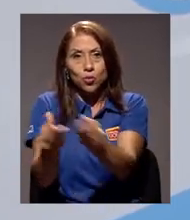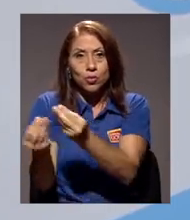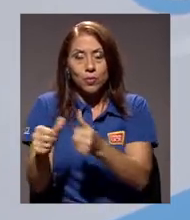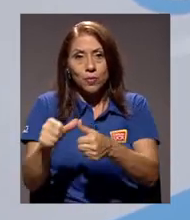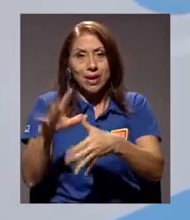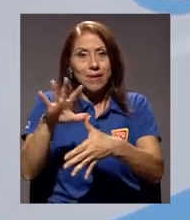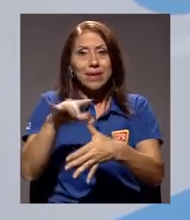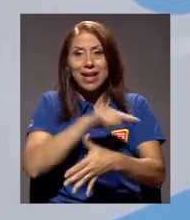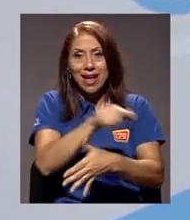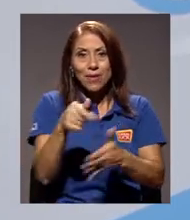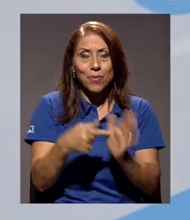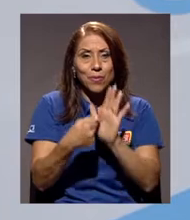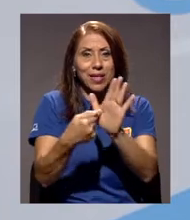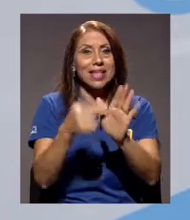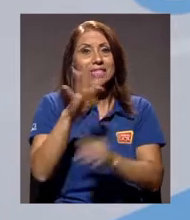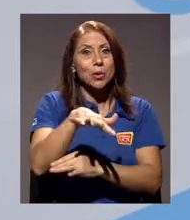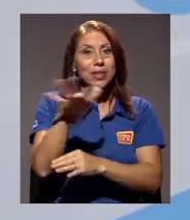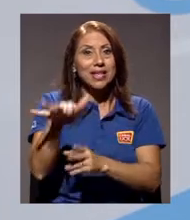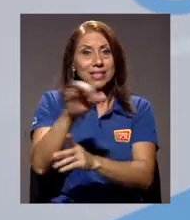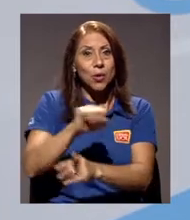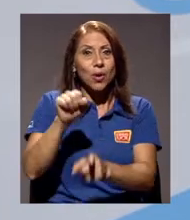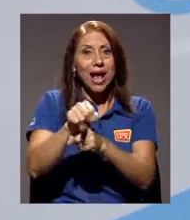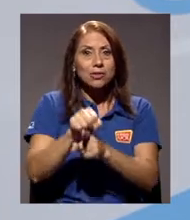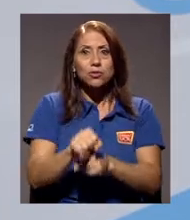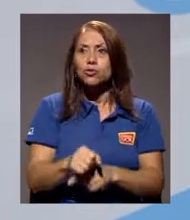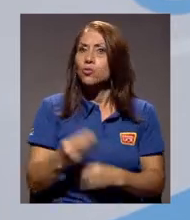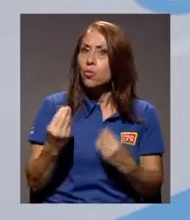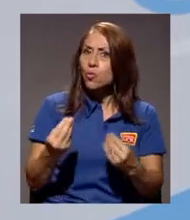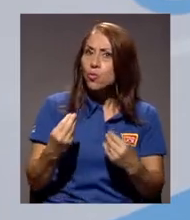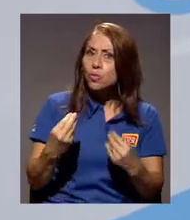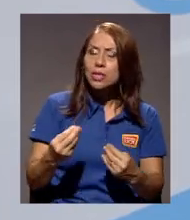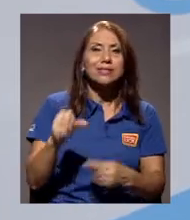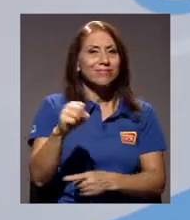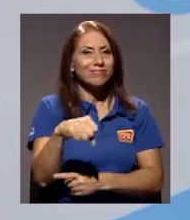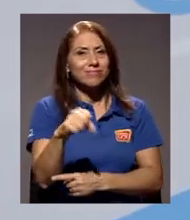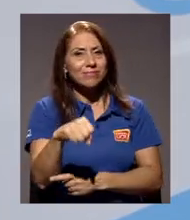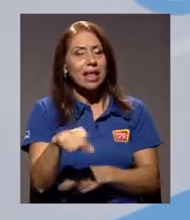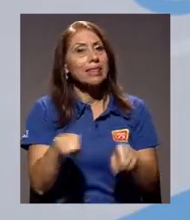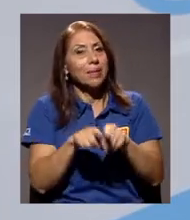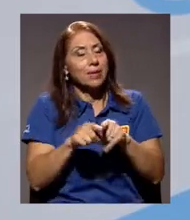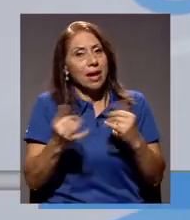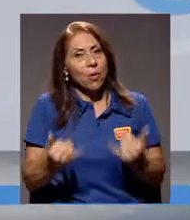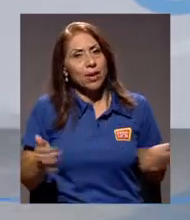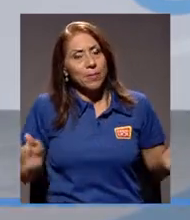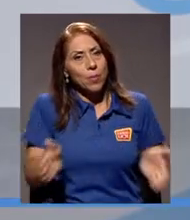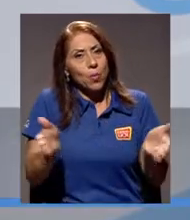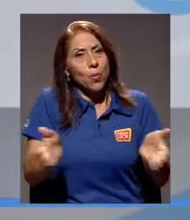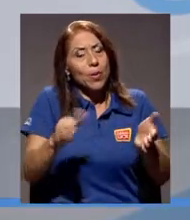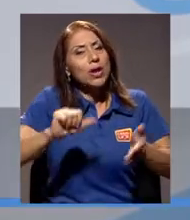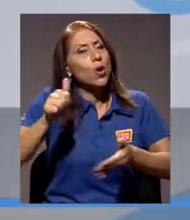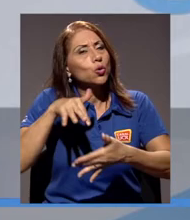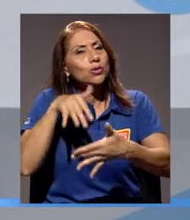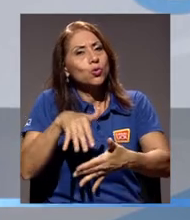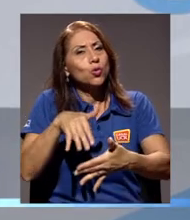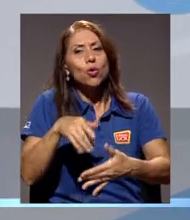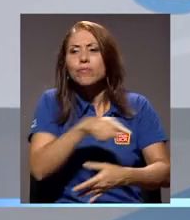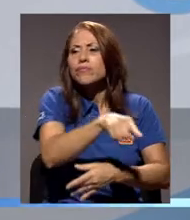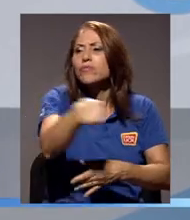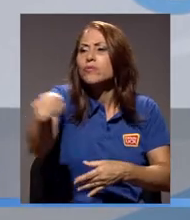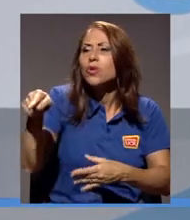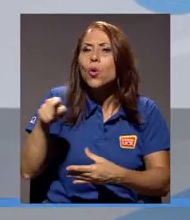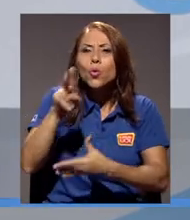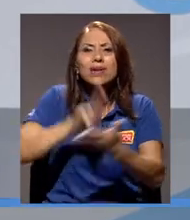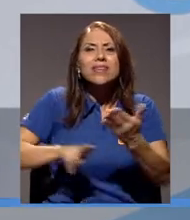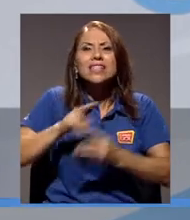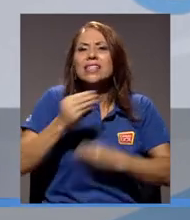55 casos en euros a muchas universidades y ahora estamos promoviendo otros estudios sobre qué hacen las universidades para impulsar